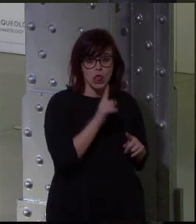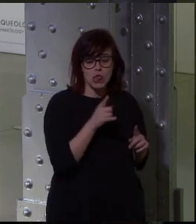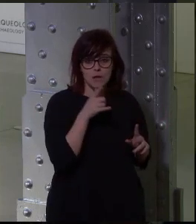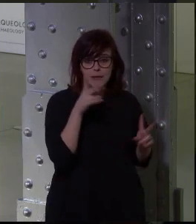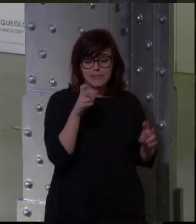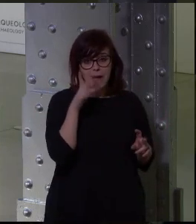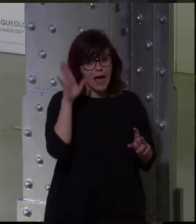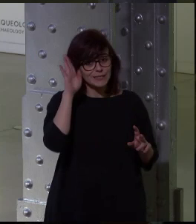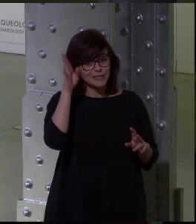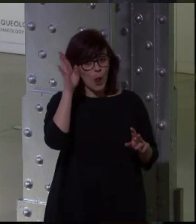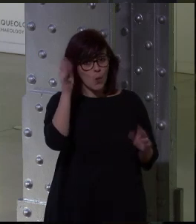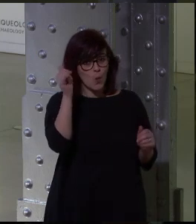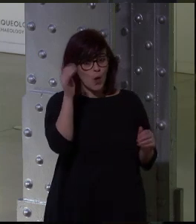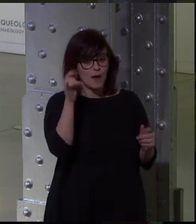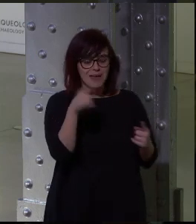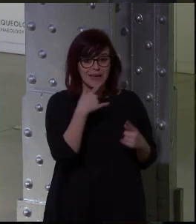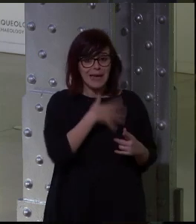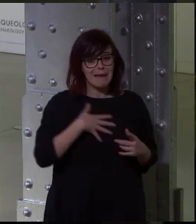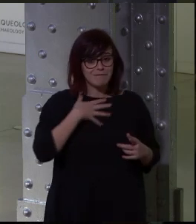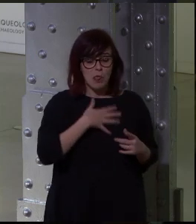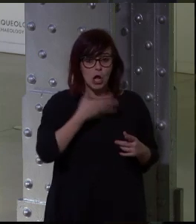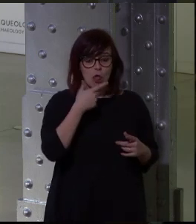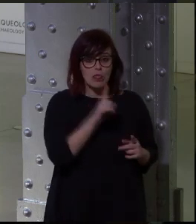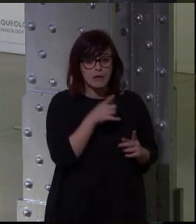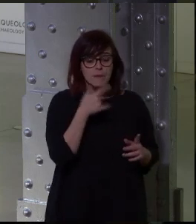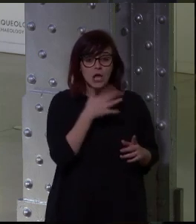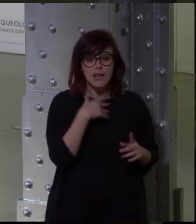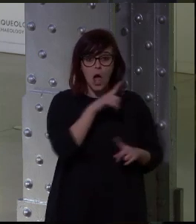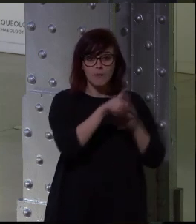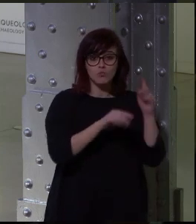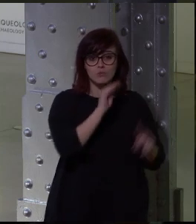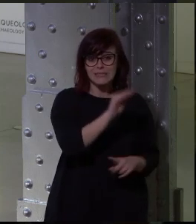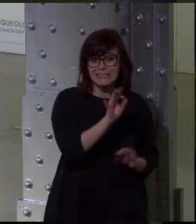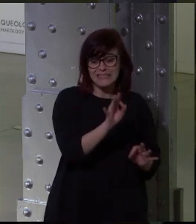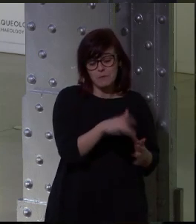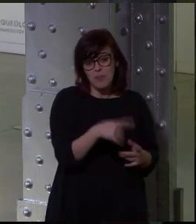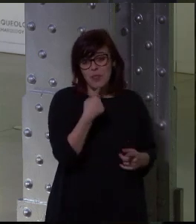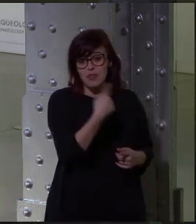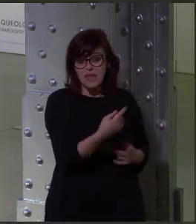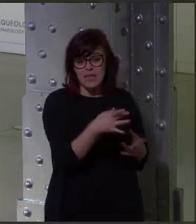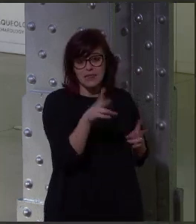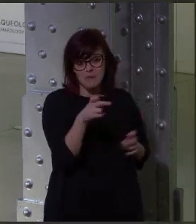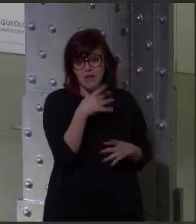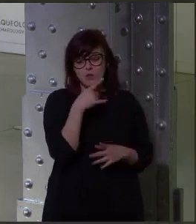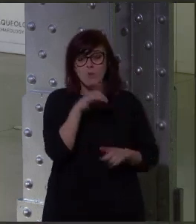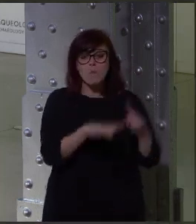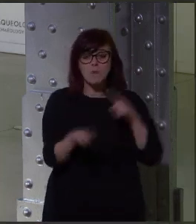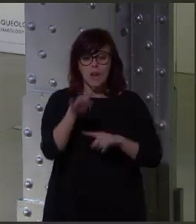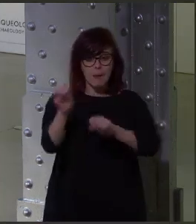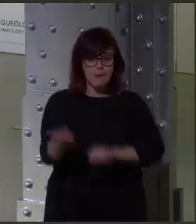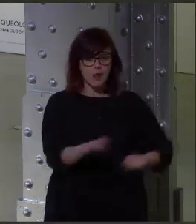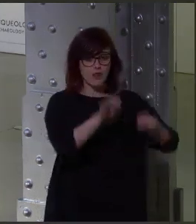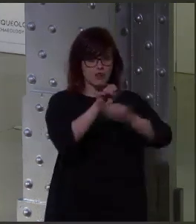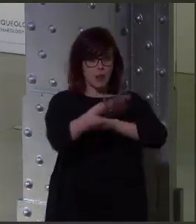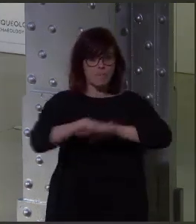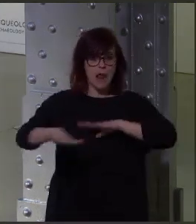Te saludo y estoy encantado de conocerte. Y sí te quiero decir a nivel general que tenemos un déficit claro de protección